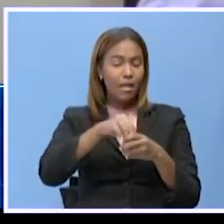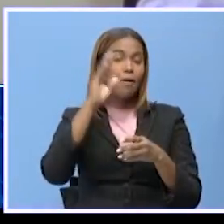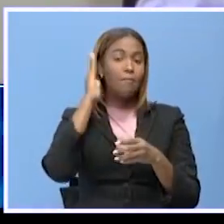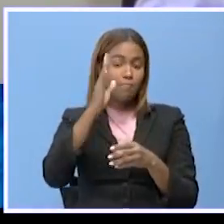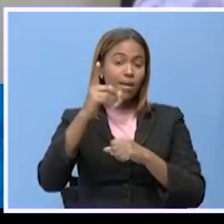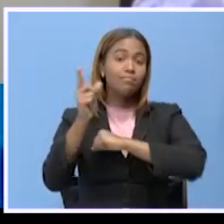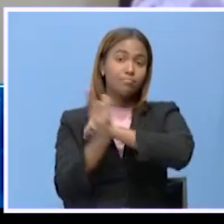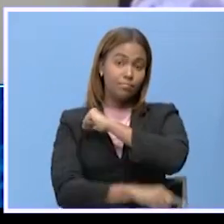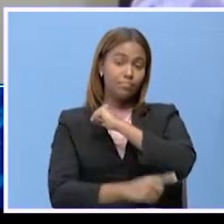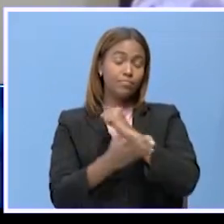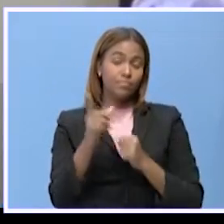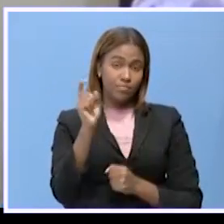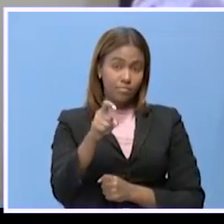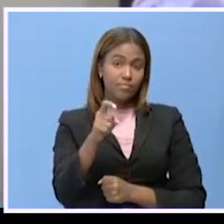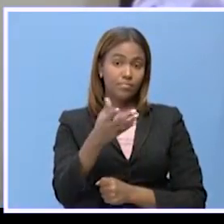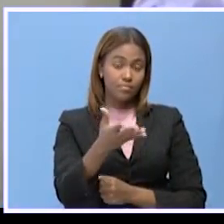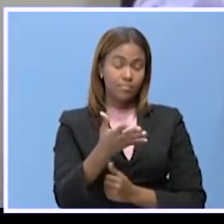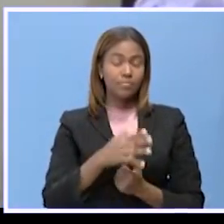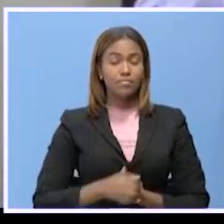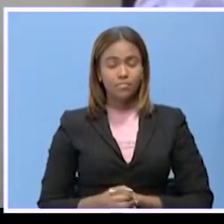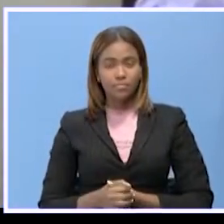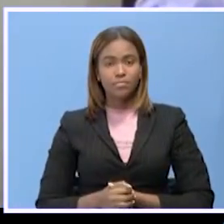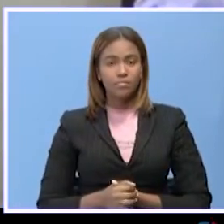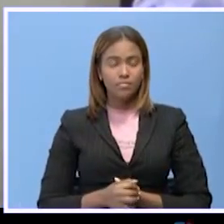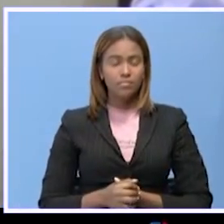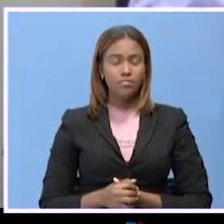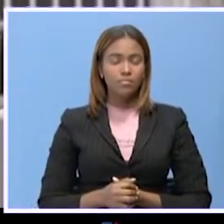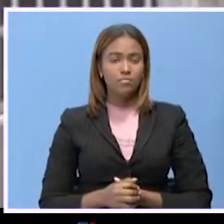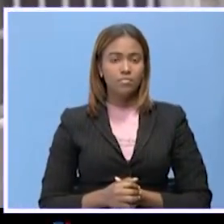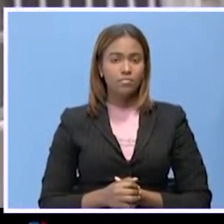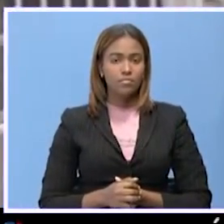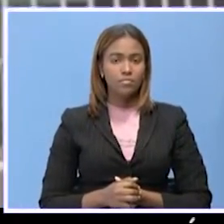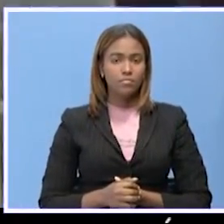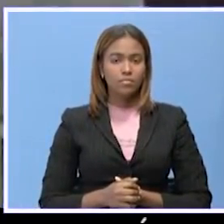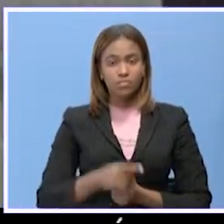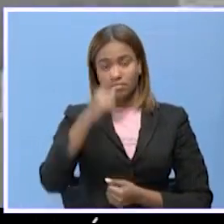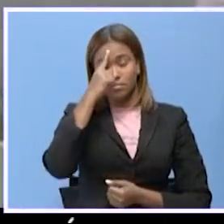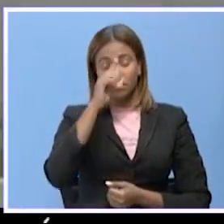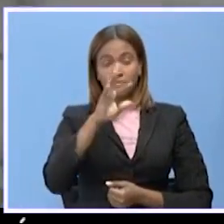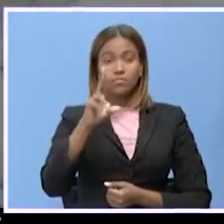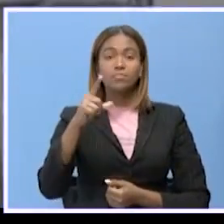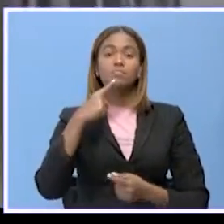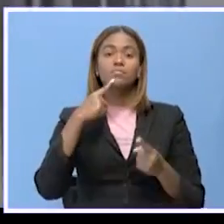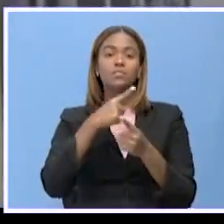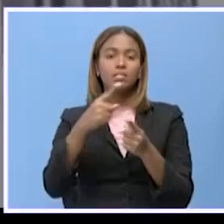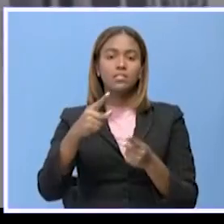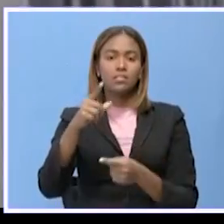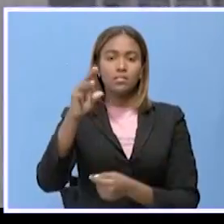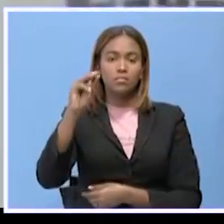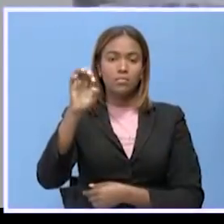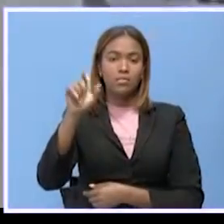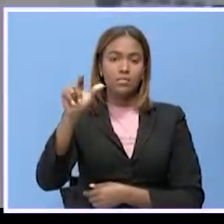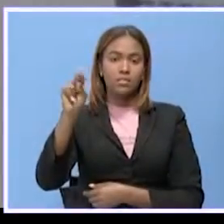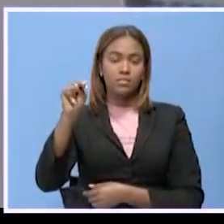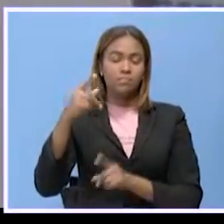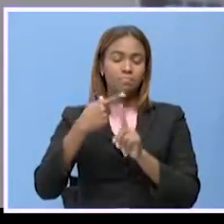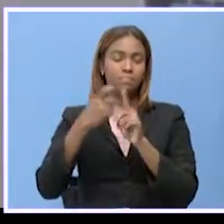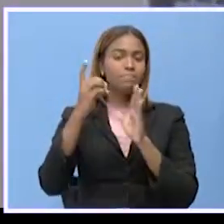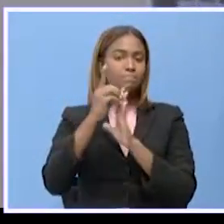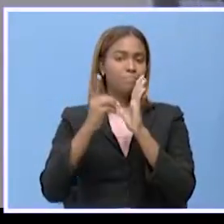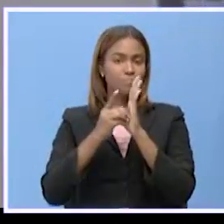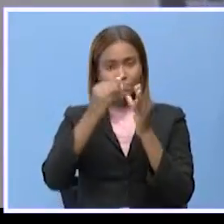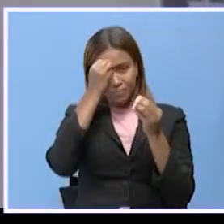ver afectado, el comerciante en ese momento. Para 4RD Noticias, en